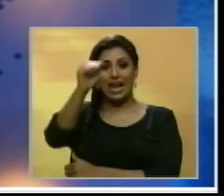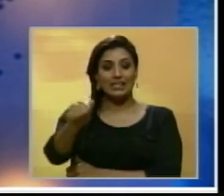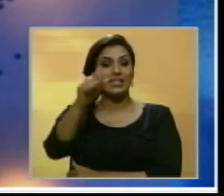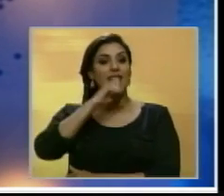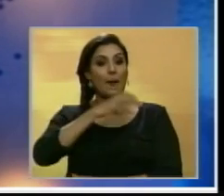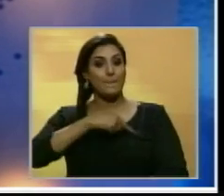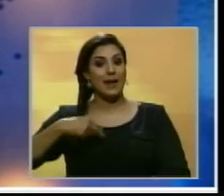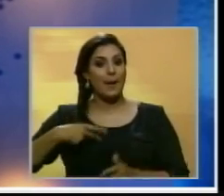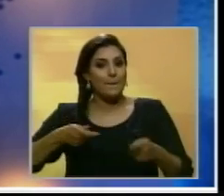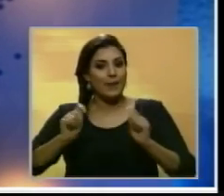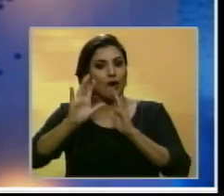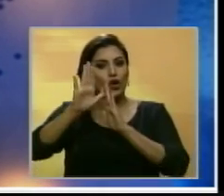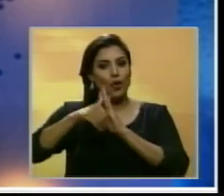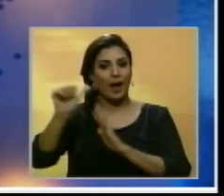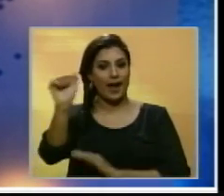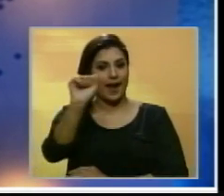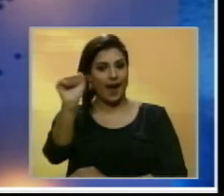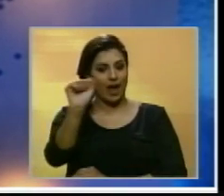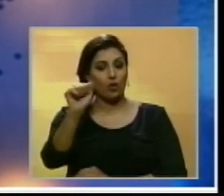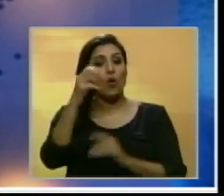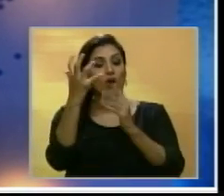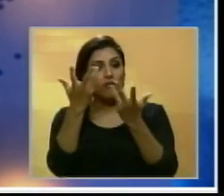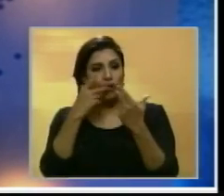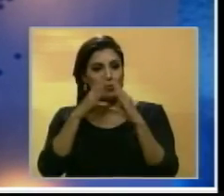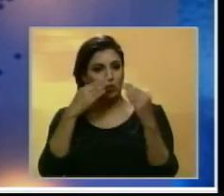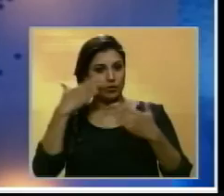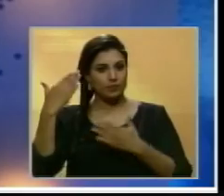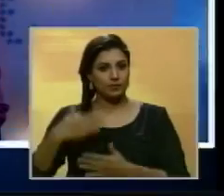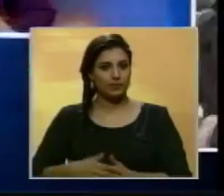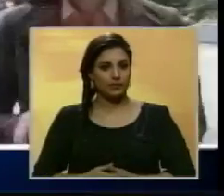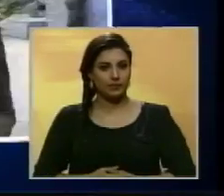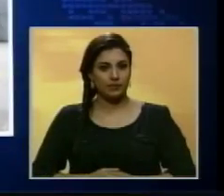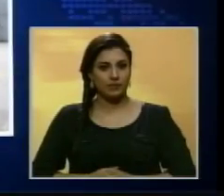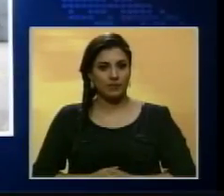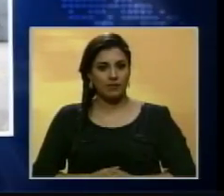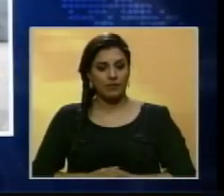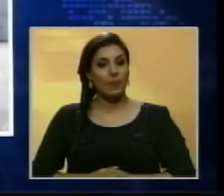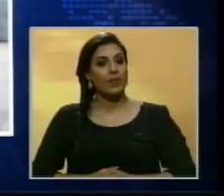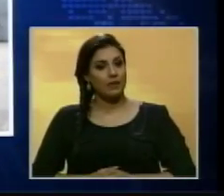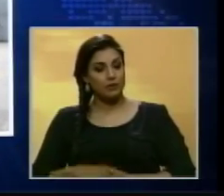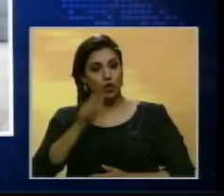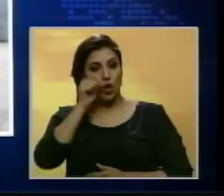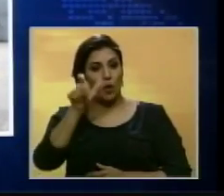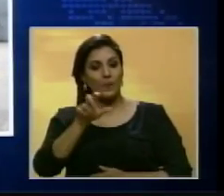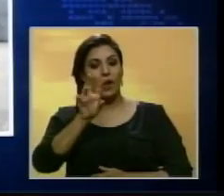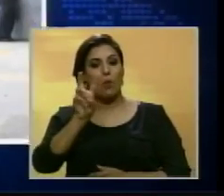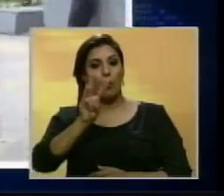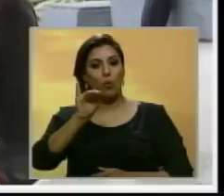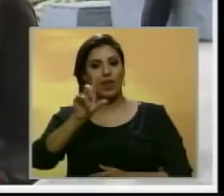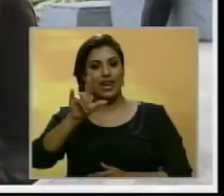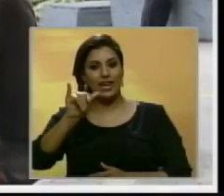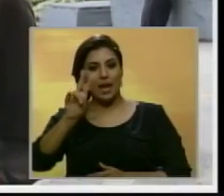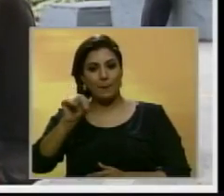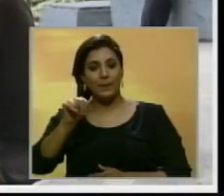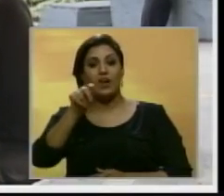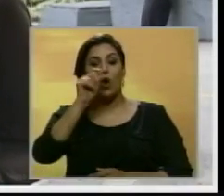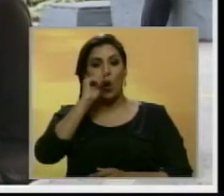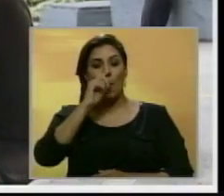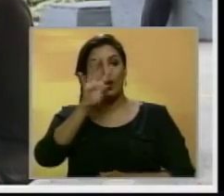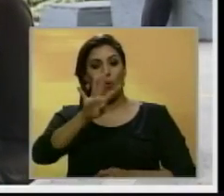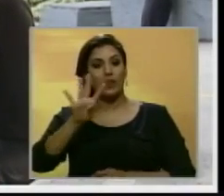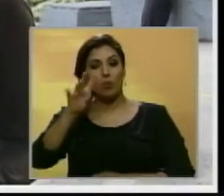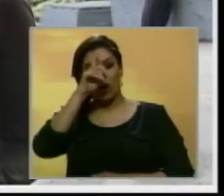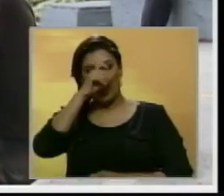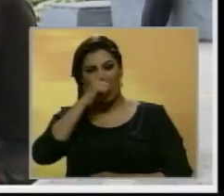por delincuentes que le robaron su vehículo. Fabiola Yaquinto nos amplía. William Maestre, de 44 años, era gerente del Banco